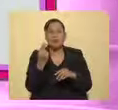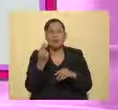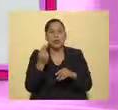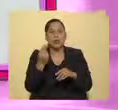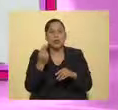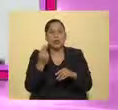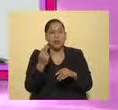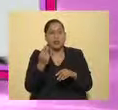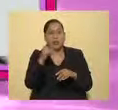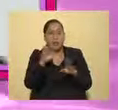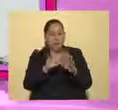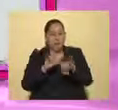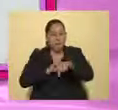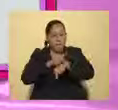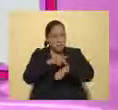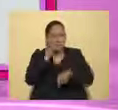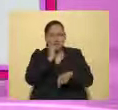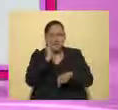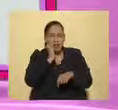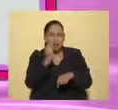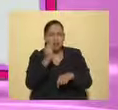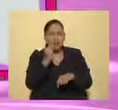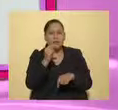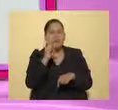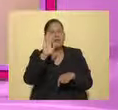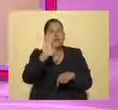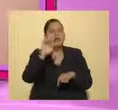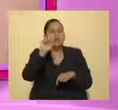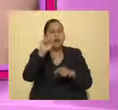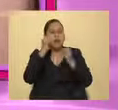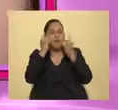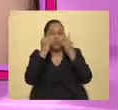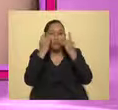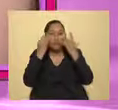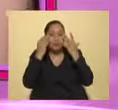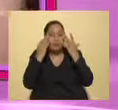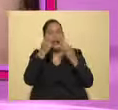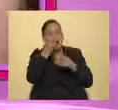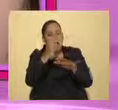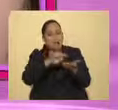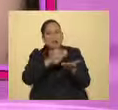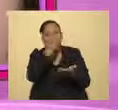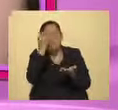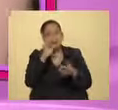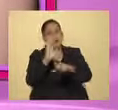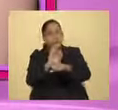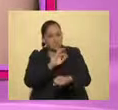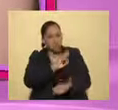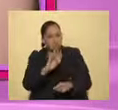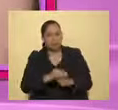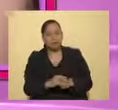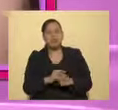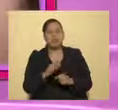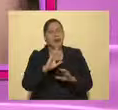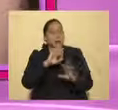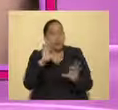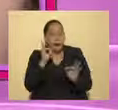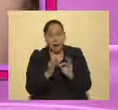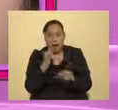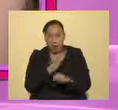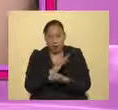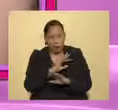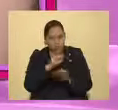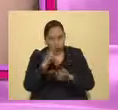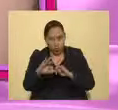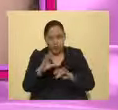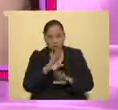que la piel siempre esté humectada, esta es la base de su predilección. Ya para terminar, vamos